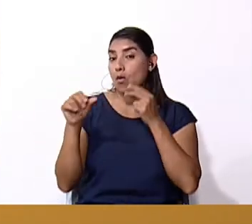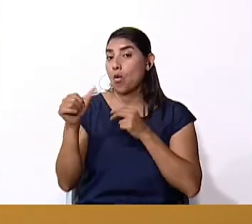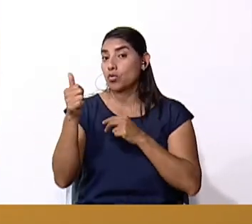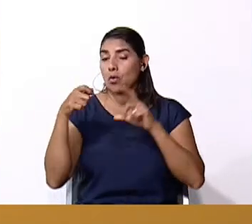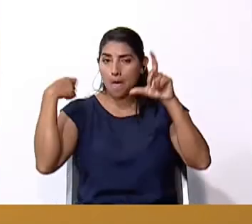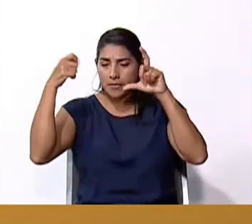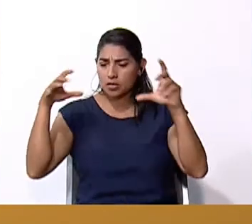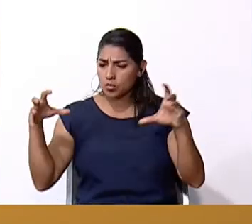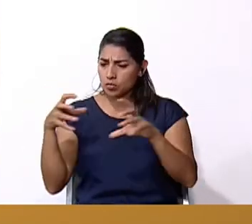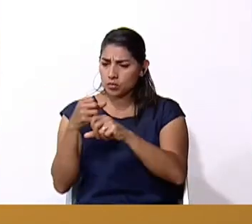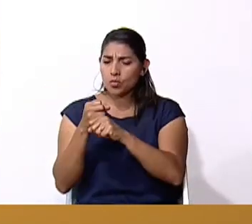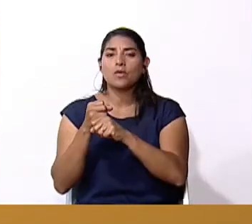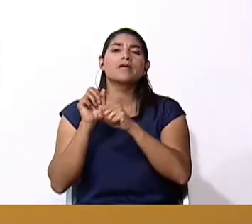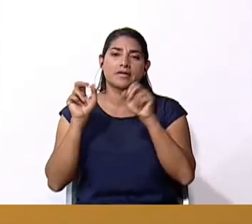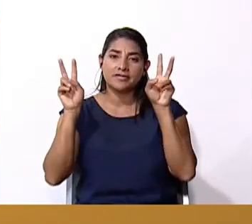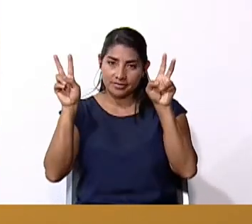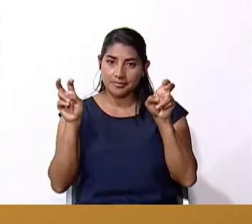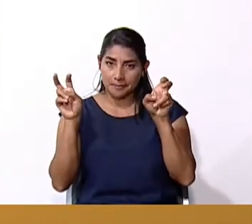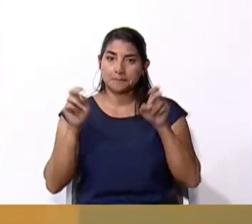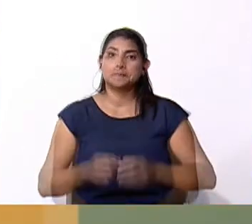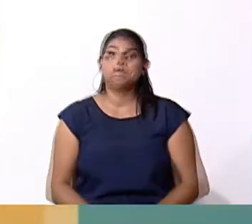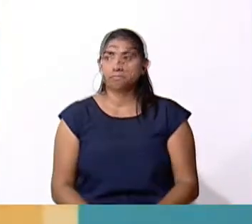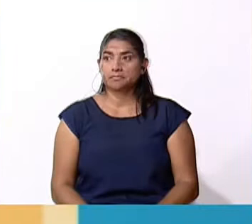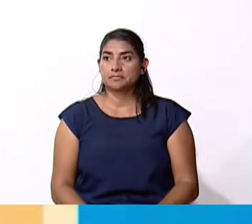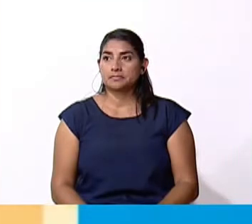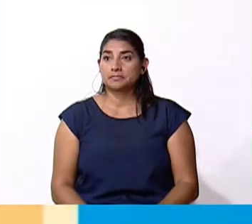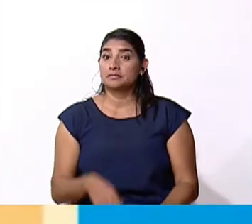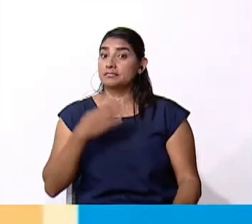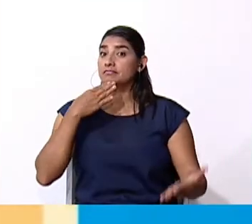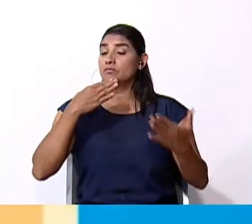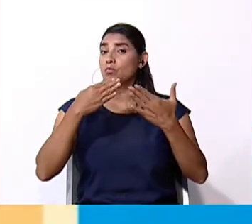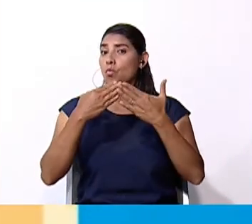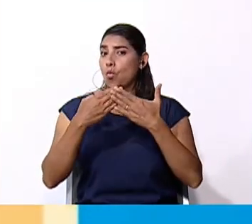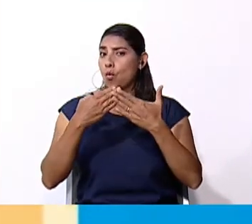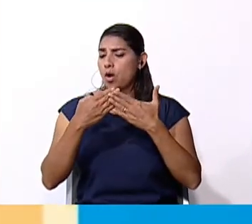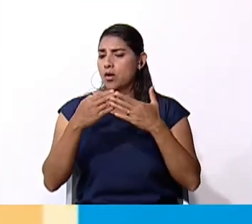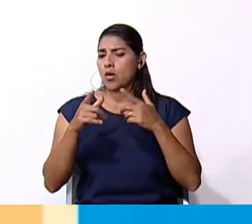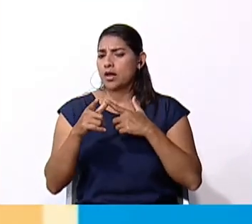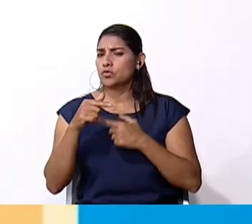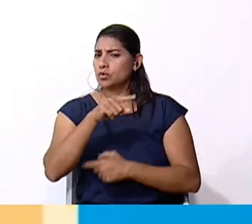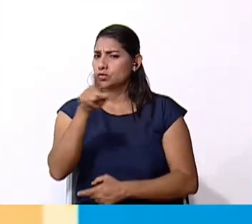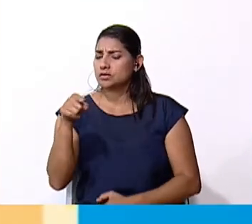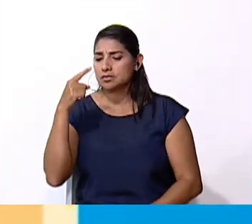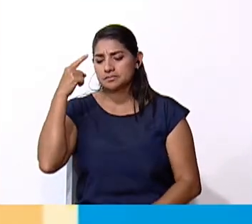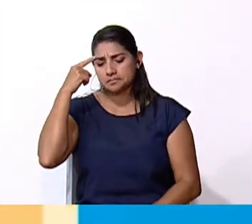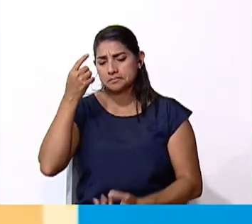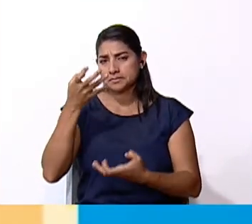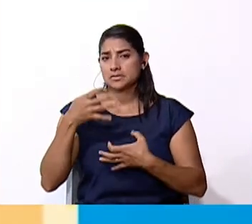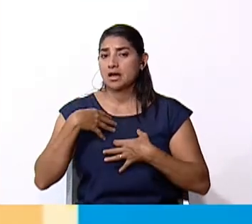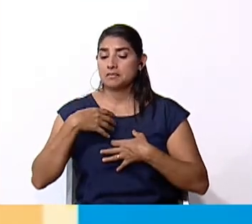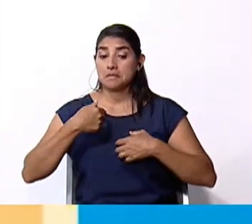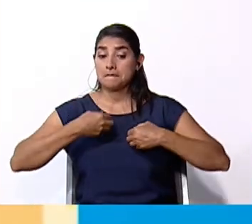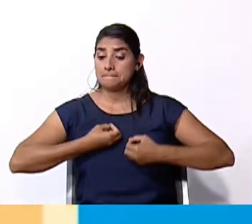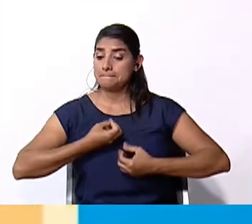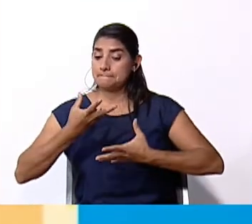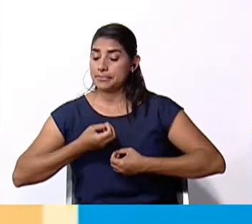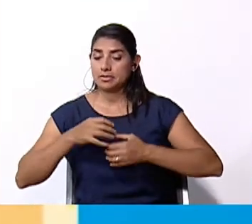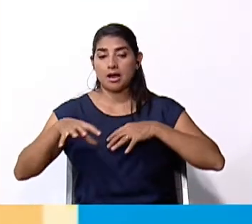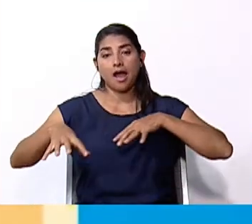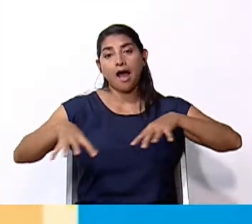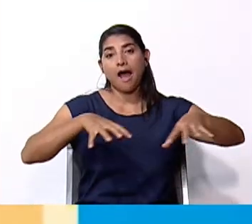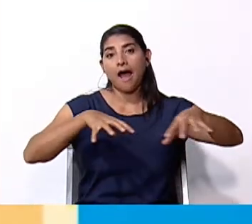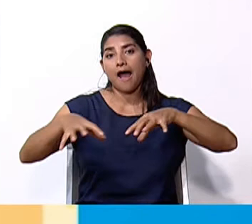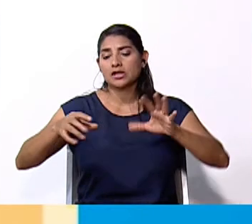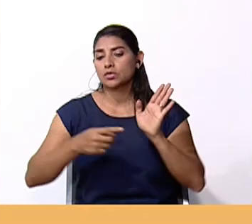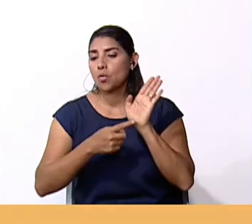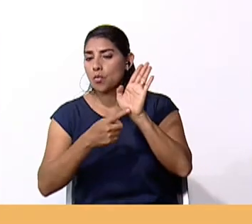que retoma este tema. Bueno, entonces te interesará saber que las acciones que expresan los verbos